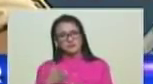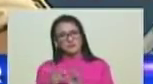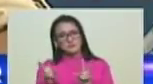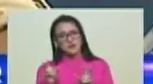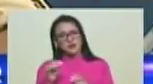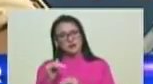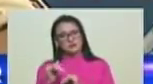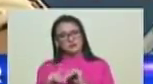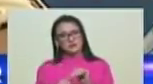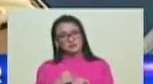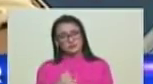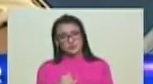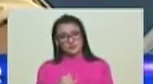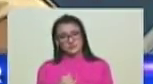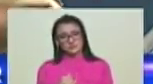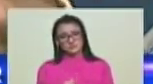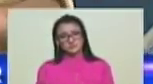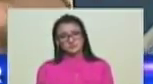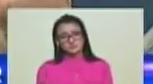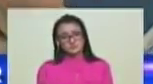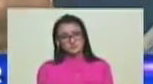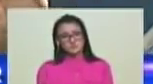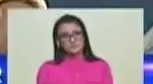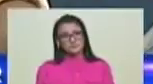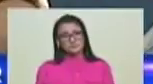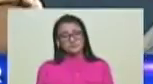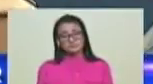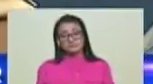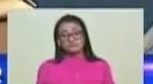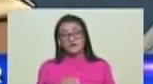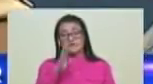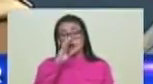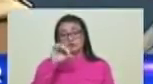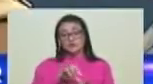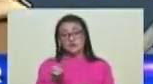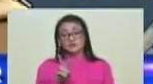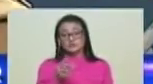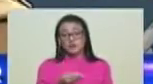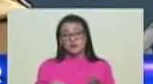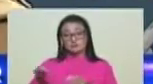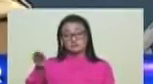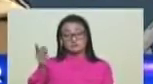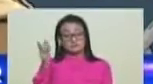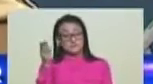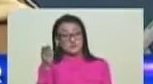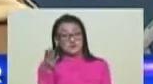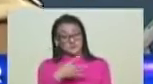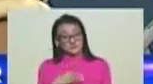Internacional, ofrecía entregarle el Banco Central de Venezuela a Donald Trump, imagínese.